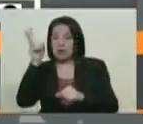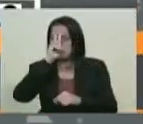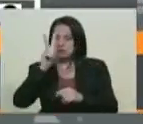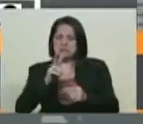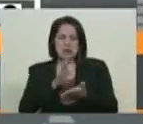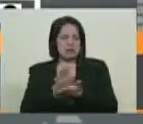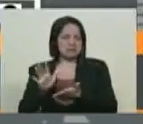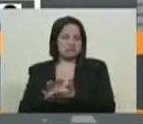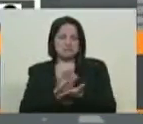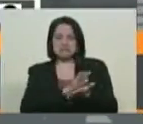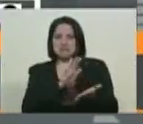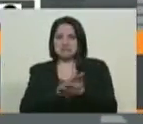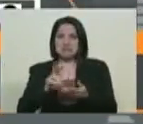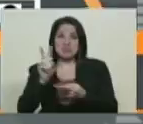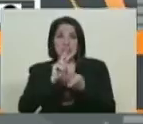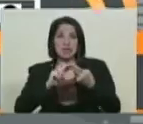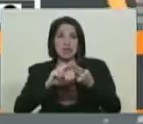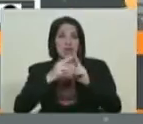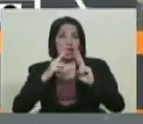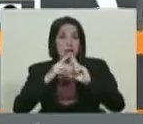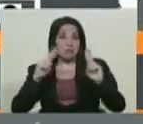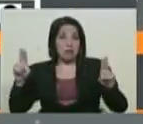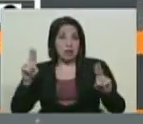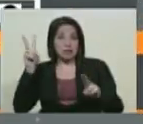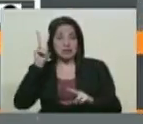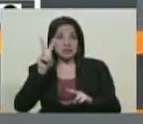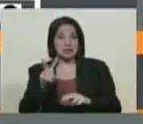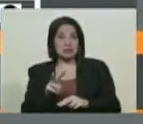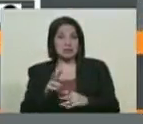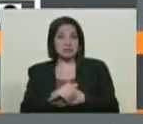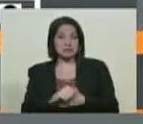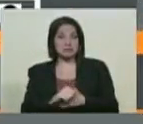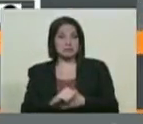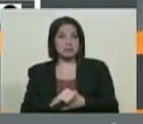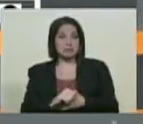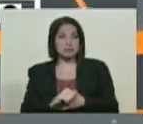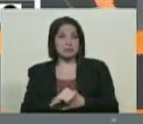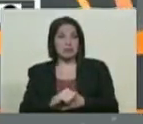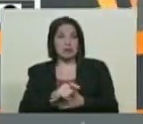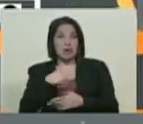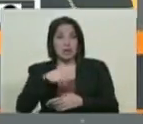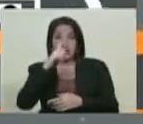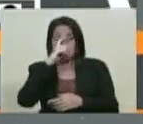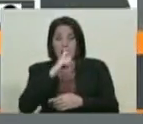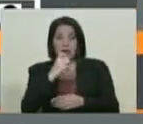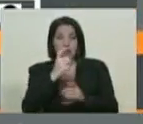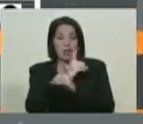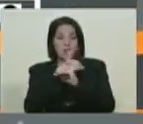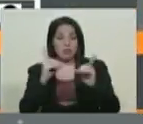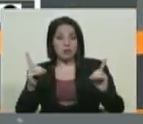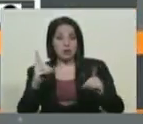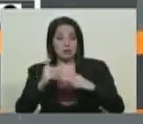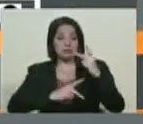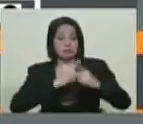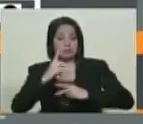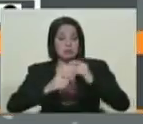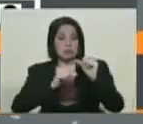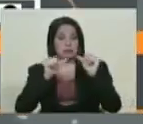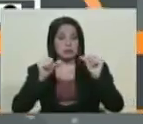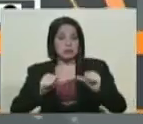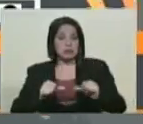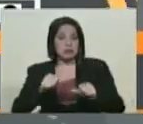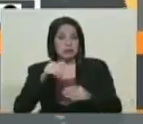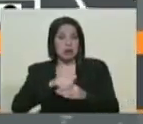paz y ha transcurrido este año pacíficamente. Habló también del proceso democrático y del sistema electoral